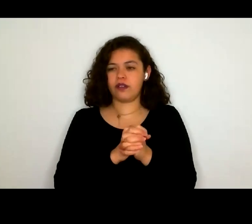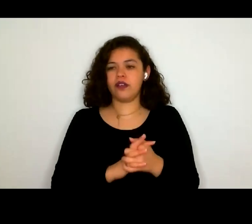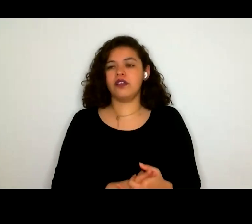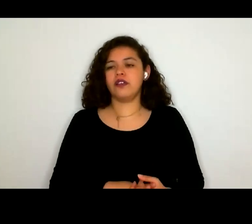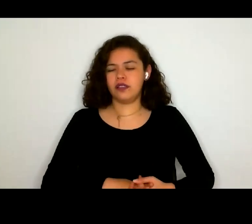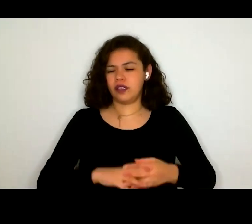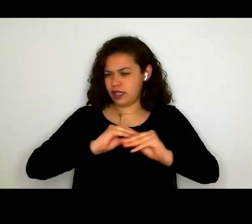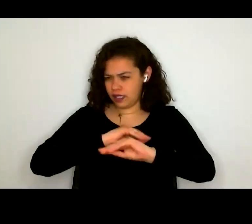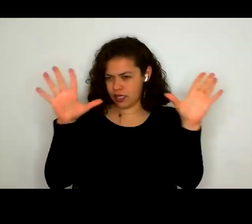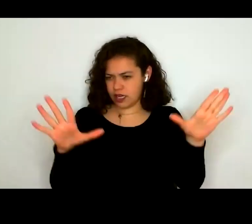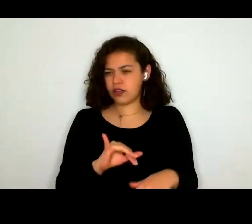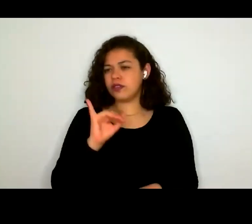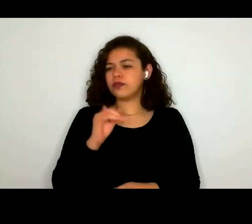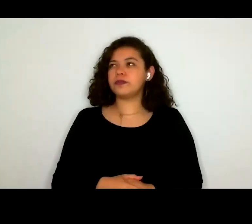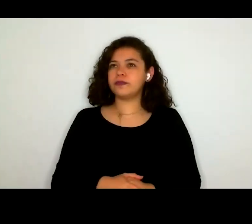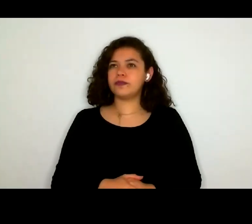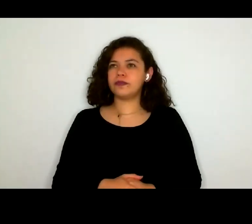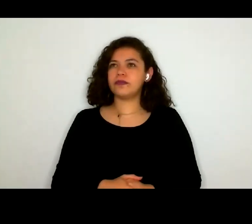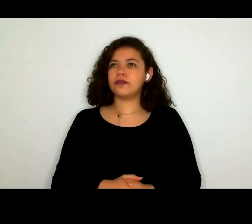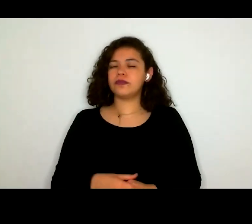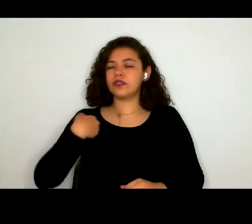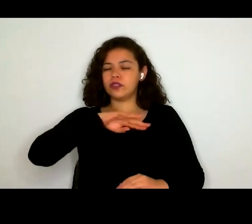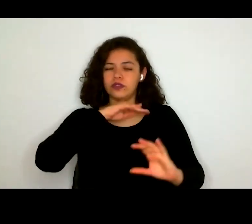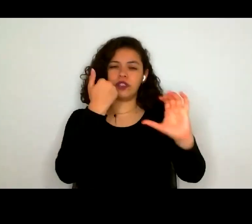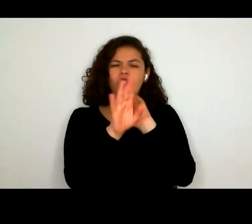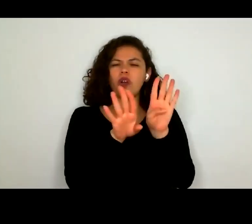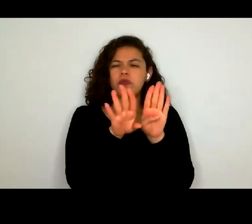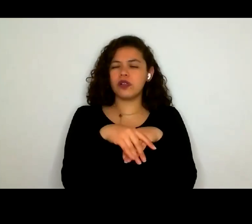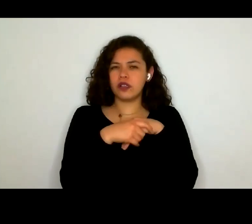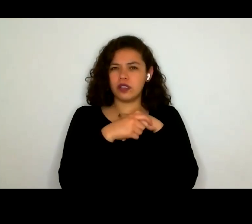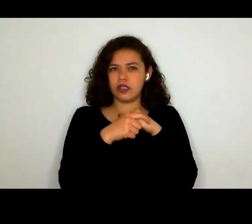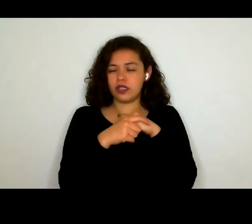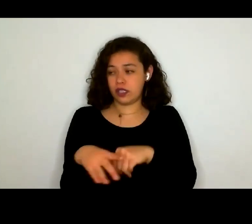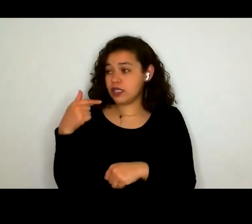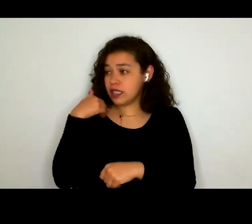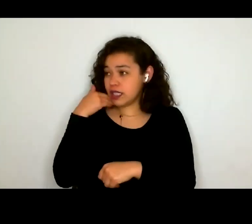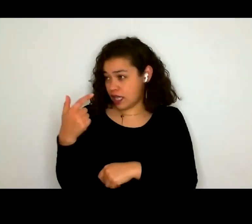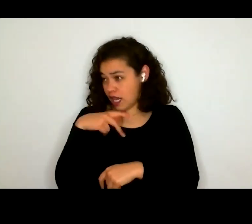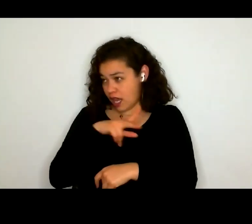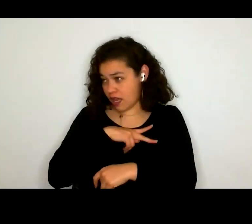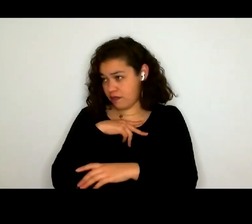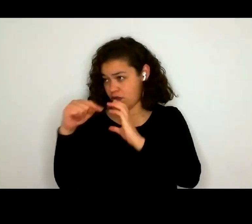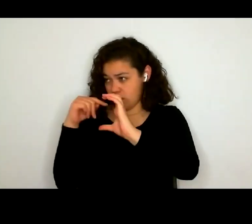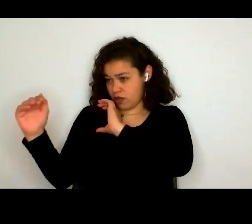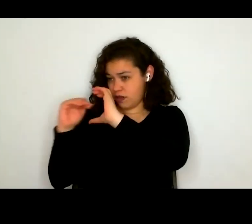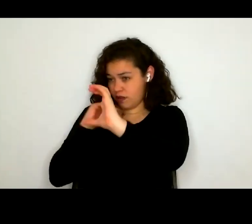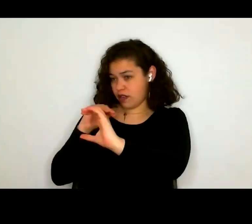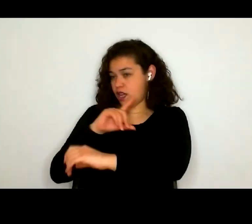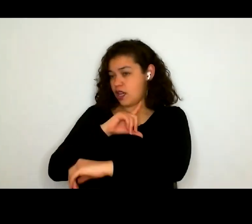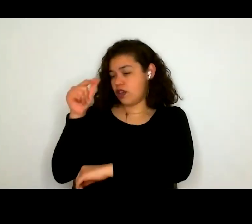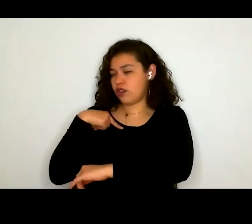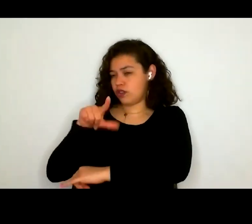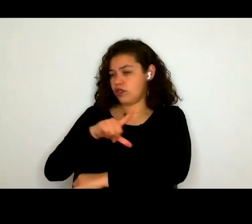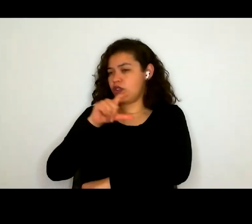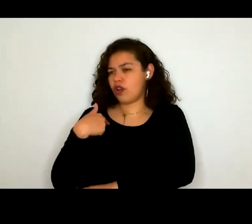Claro, ¿cómo se los hacemos llegar? Si gustas mandármelos a mí por correo y yo se los reenvío